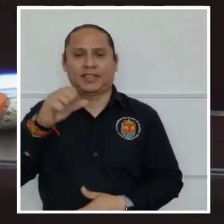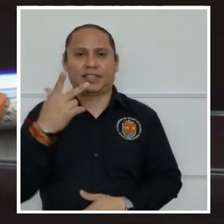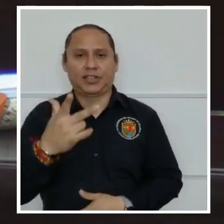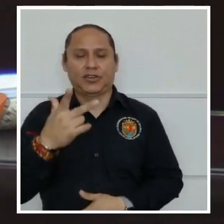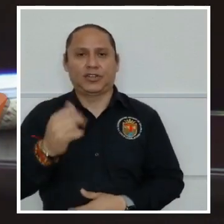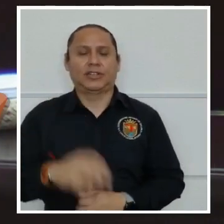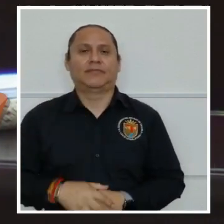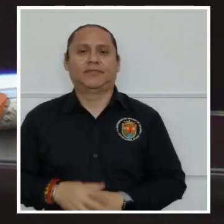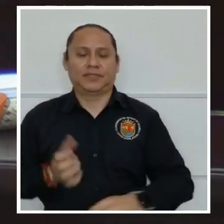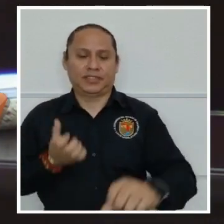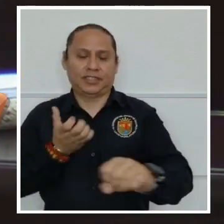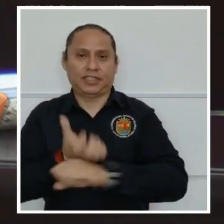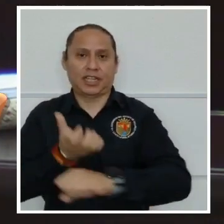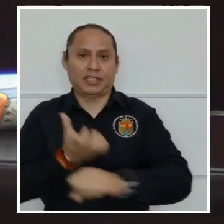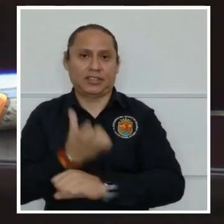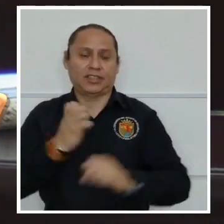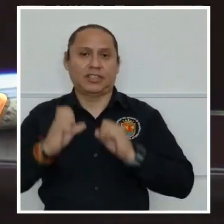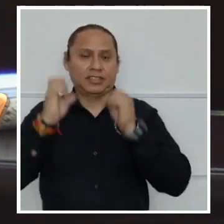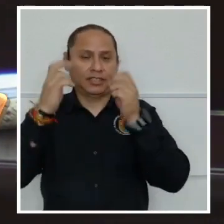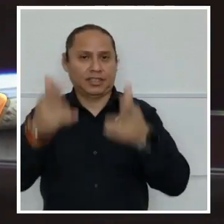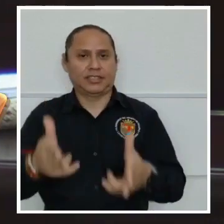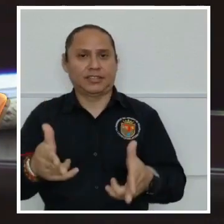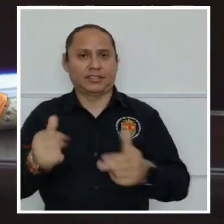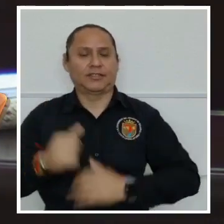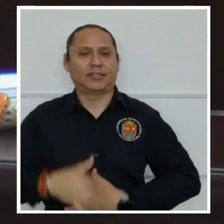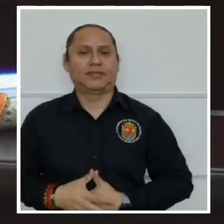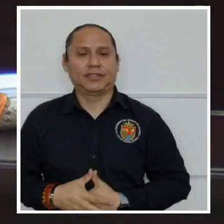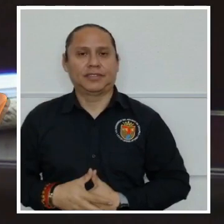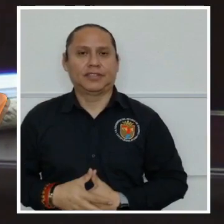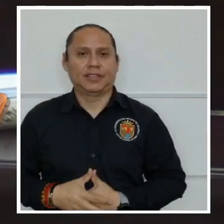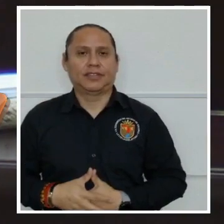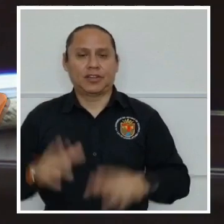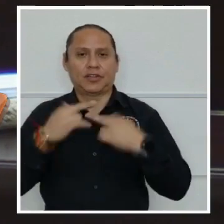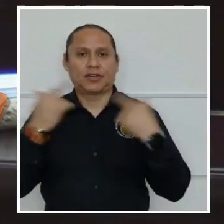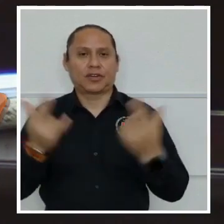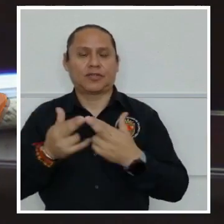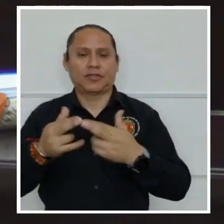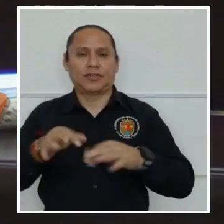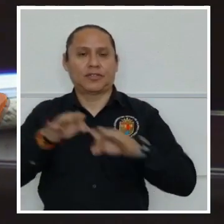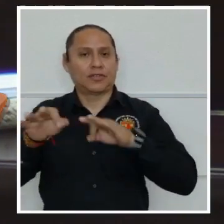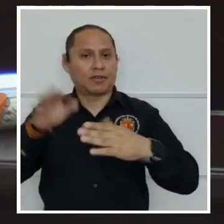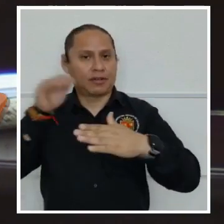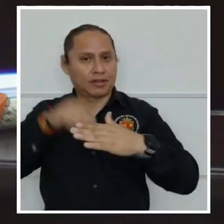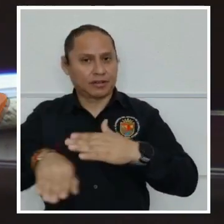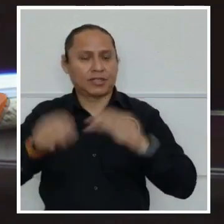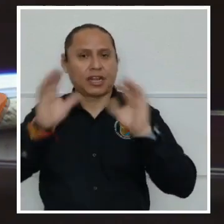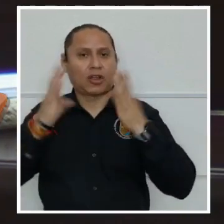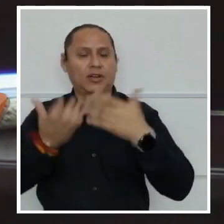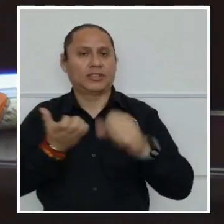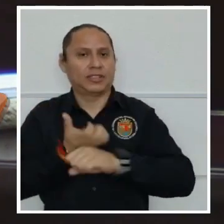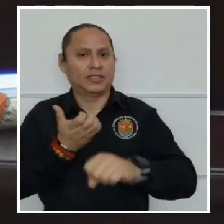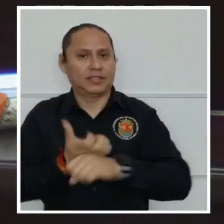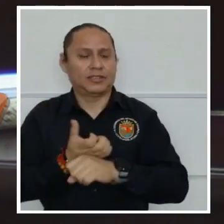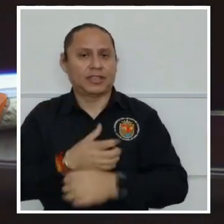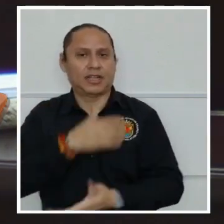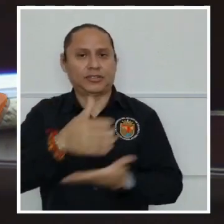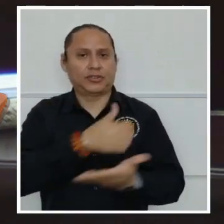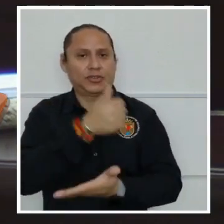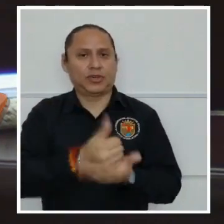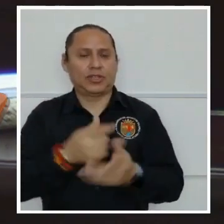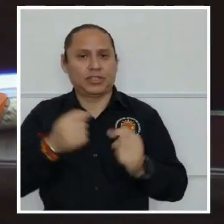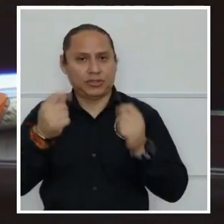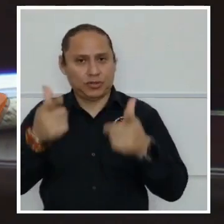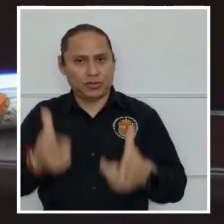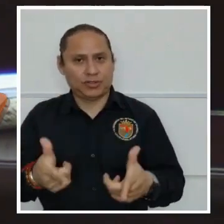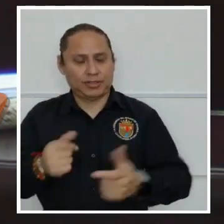68ª Legislatura Constitucional del Estado de Chiapas, reunidos en el Honorable Congreso del Estado en la ciudad de